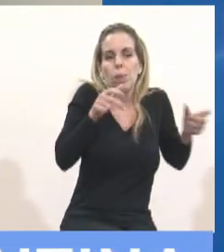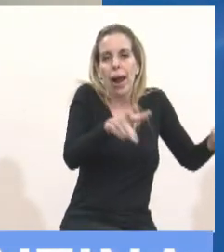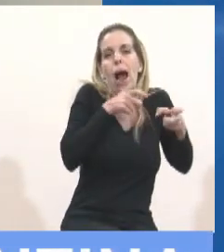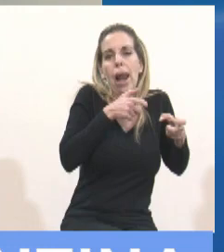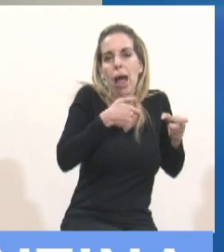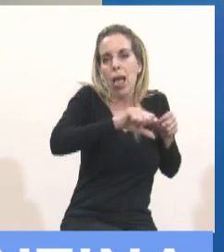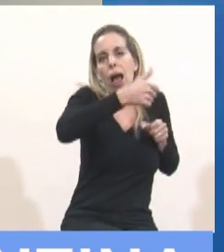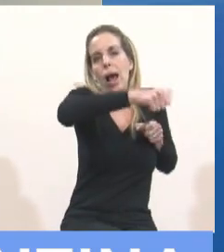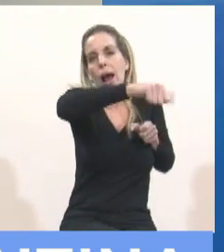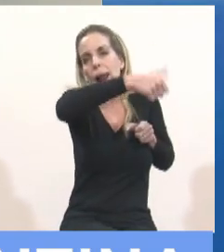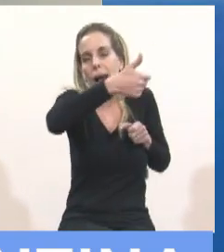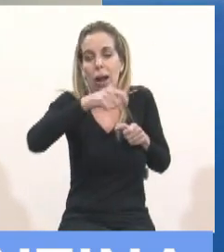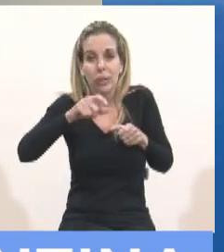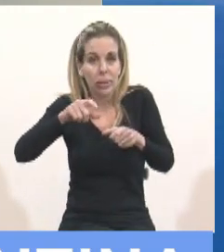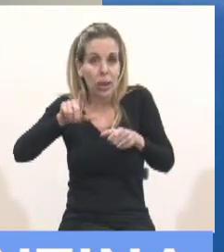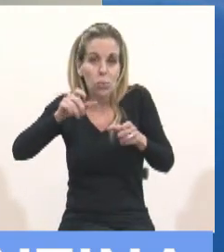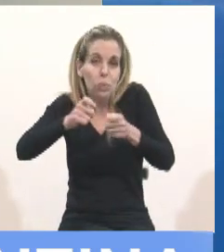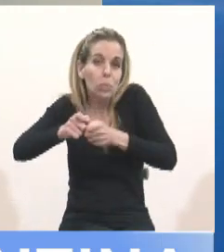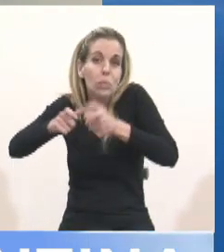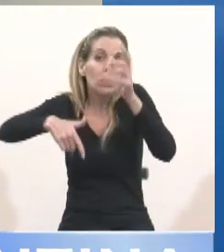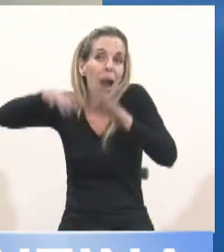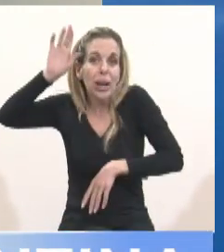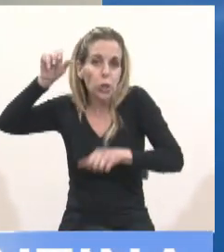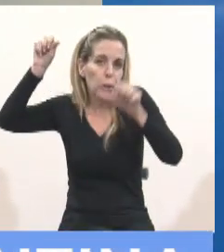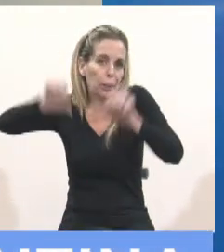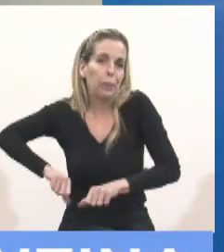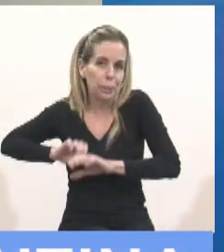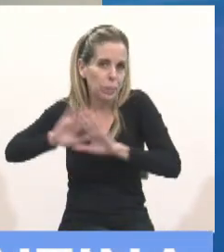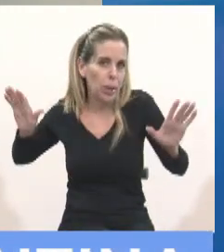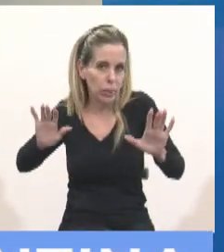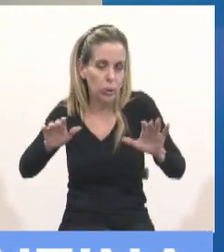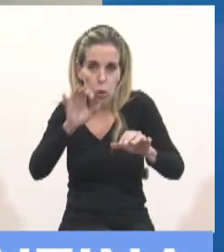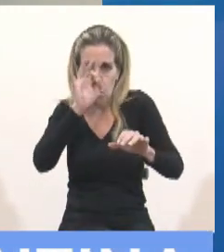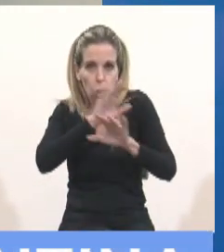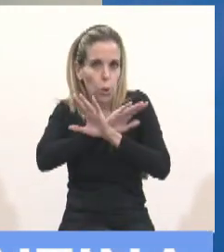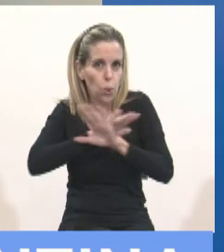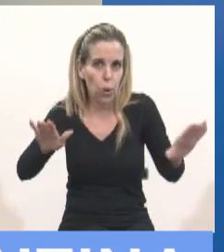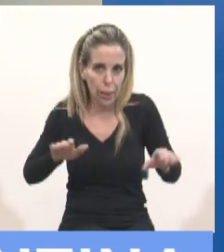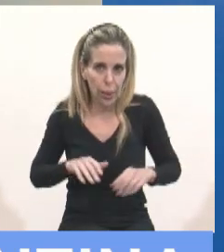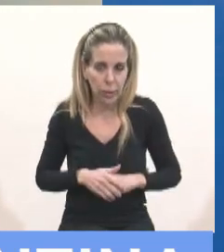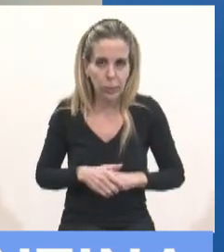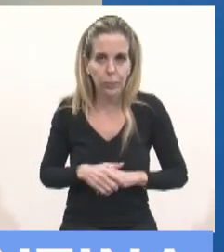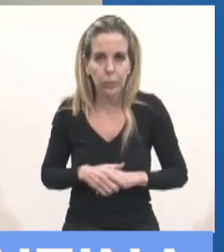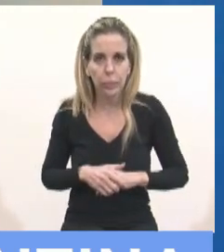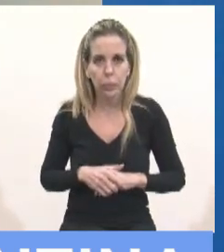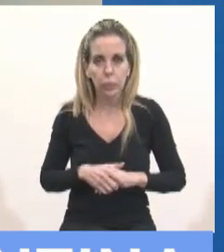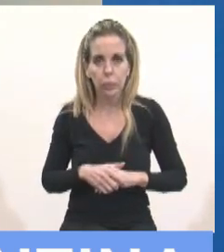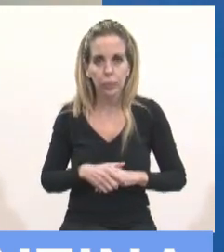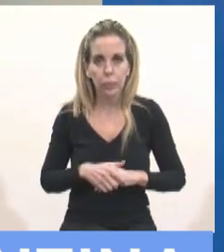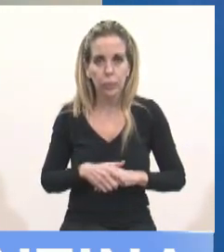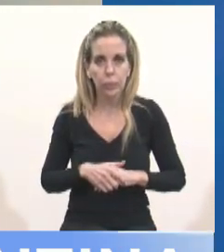conocemos y que se han prendido siempre en casi todas las maniobras que han podido asociados a capital de